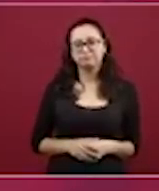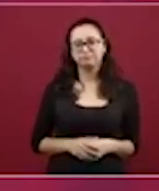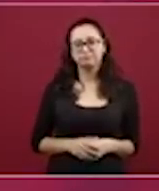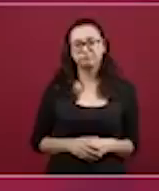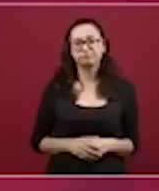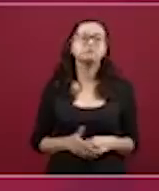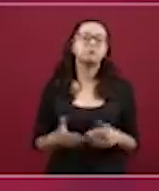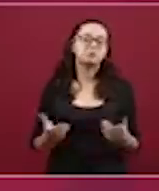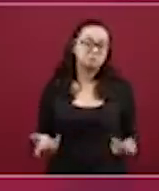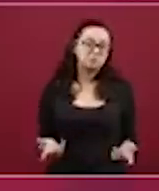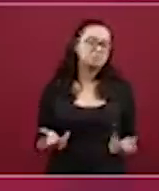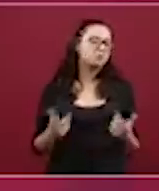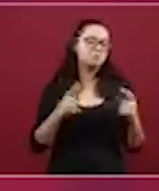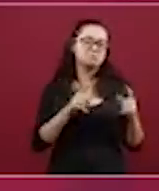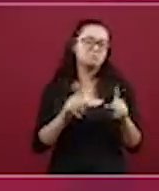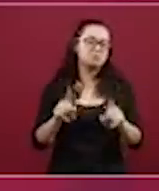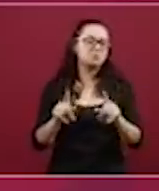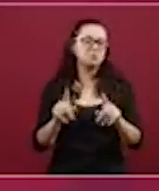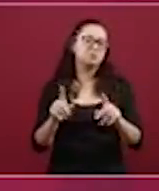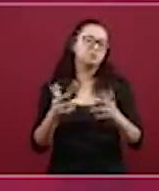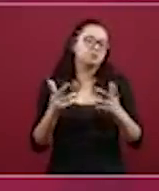en el mercado financiero